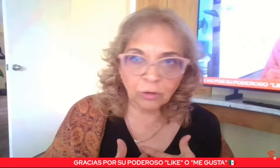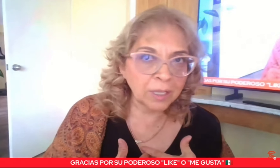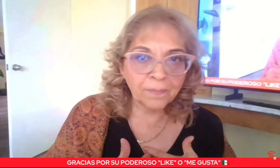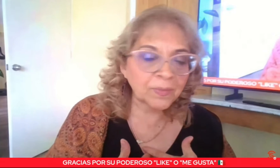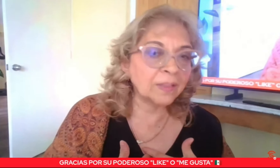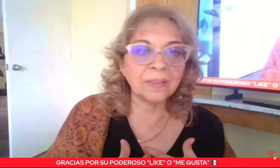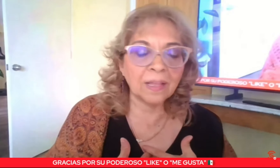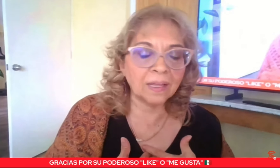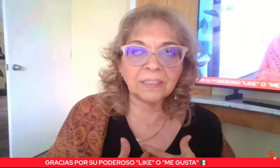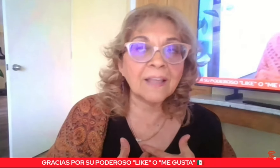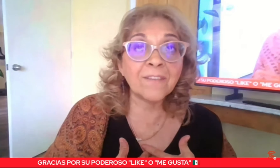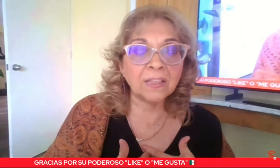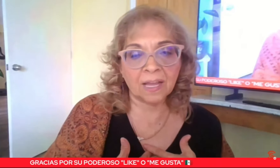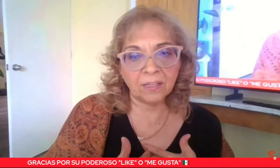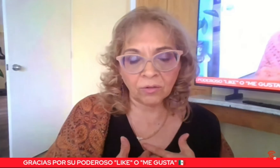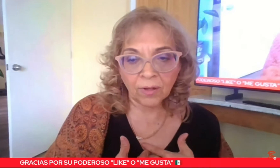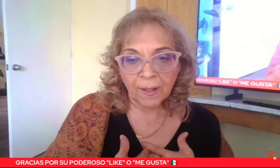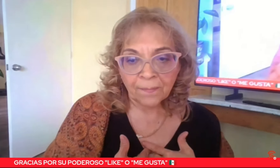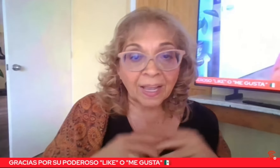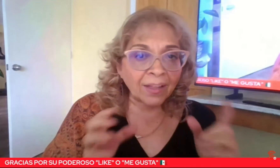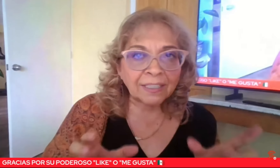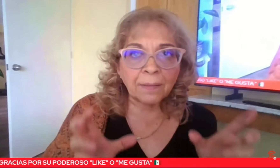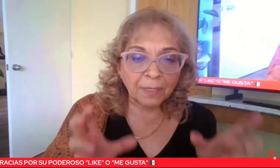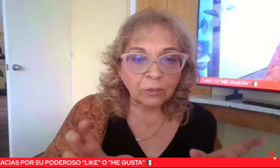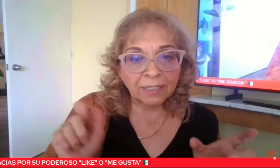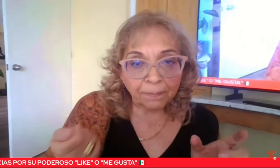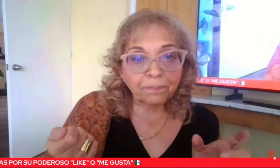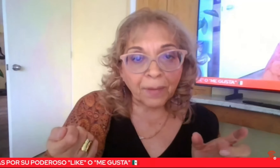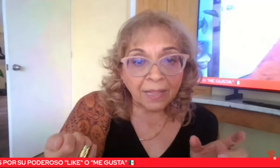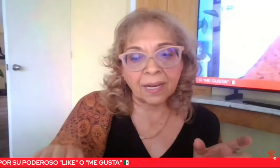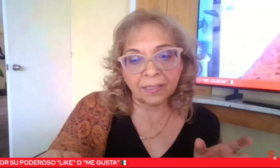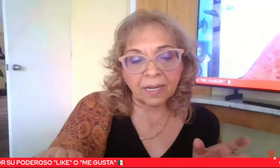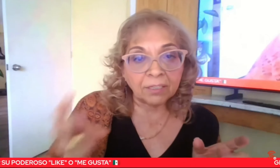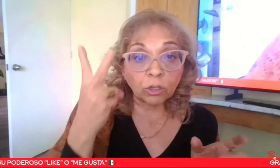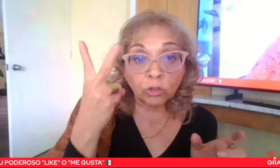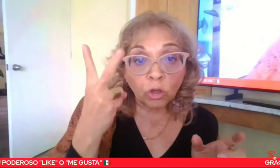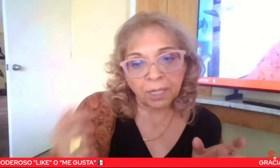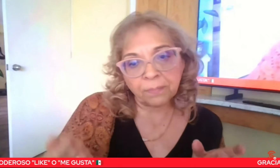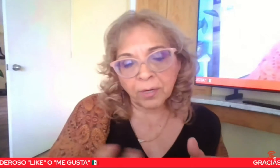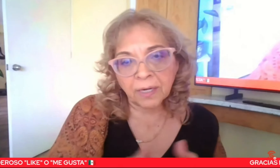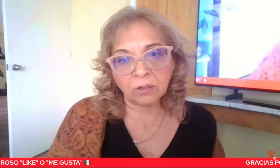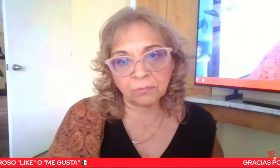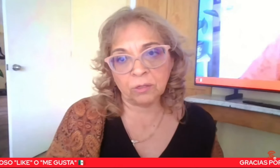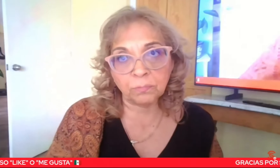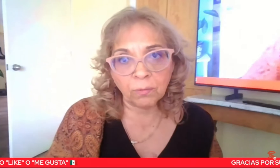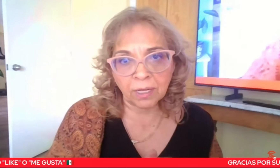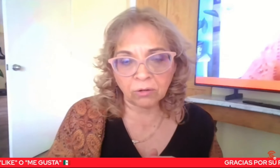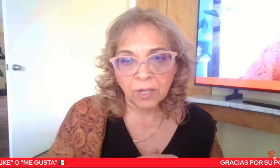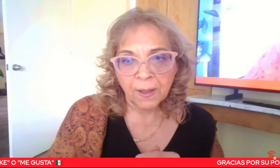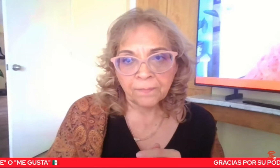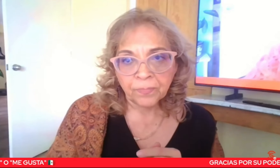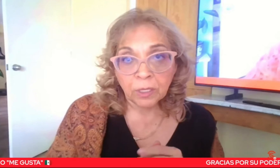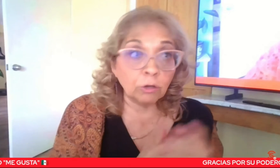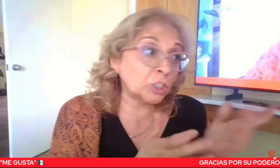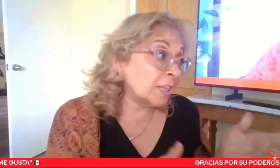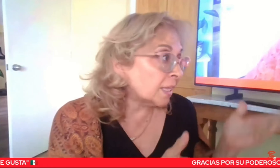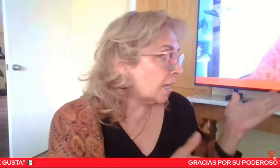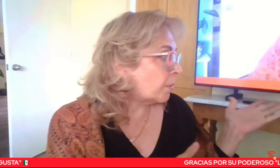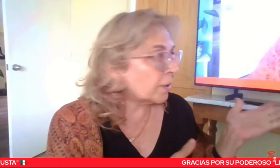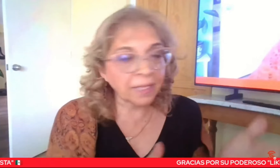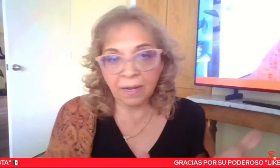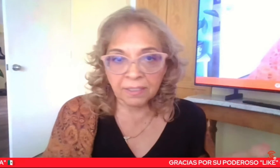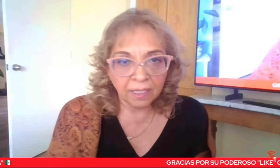estoy inventando. De cada 100 personas que prenden la televisión, 2 le ponen a los medios públicos y 80